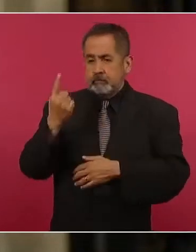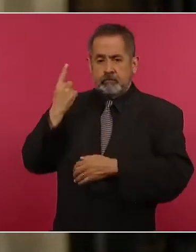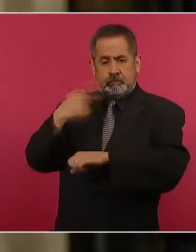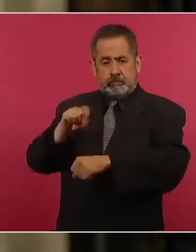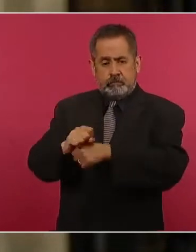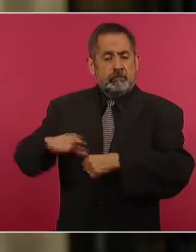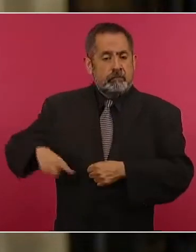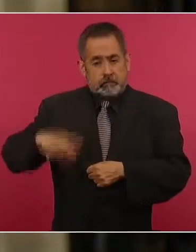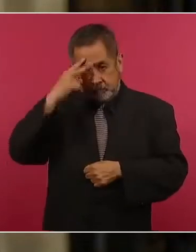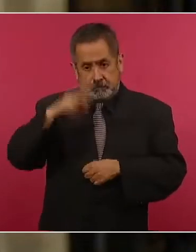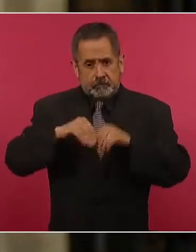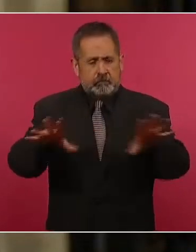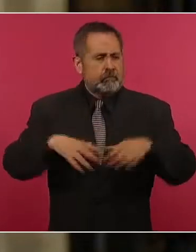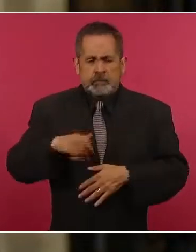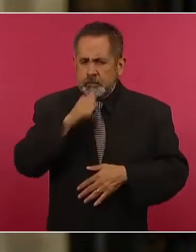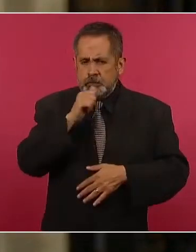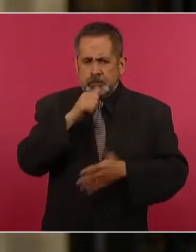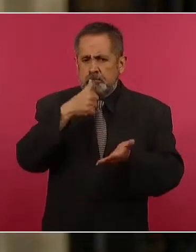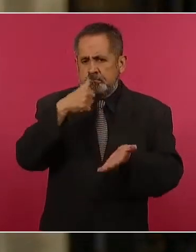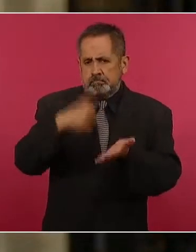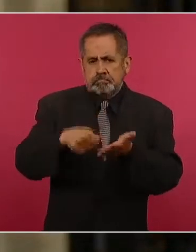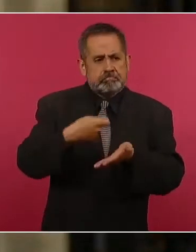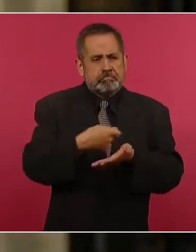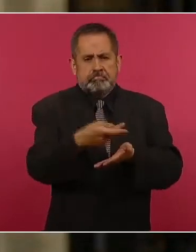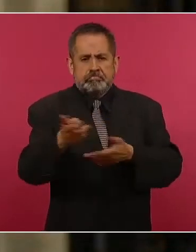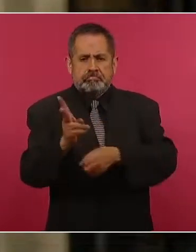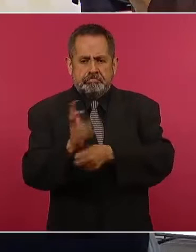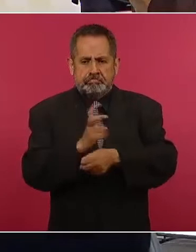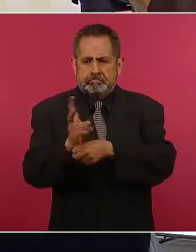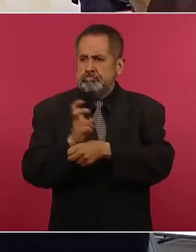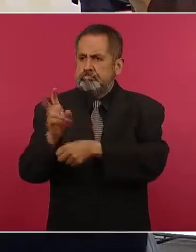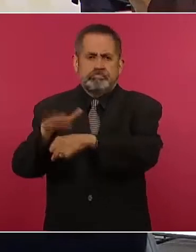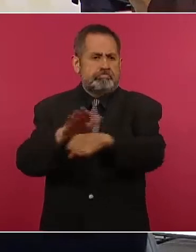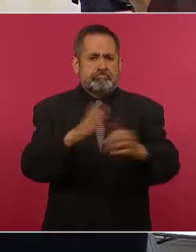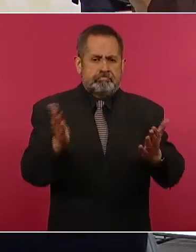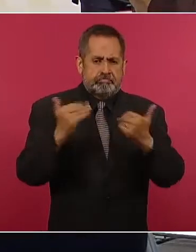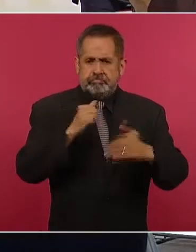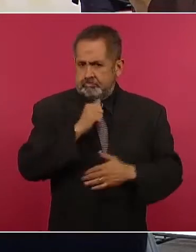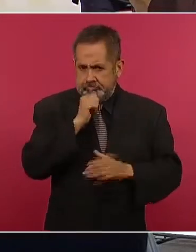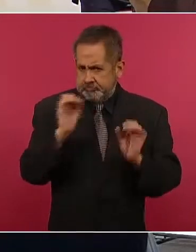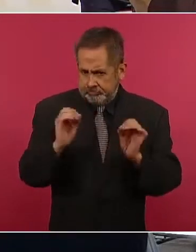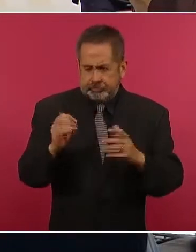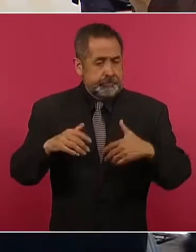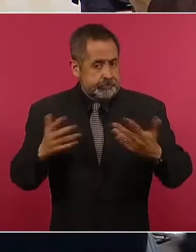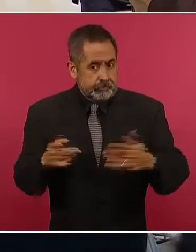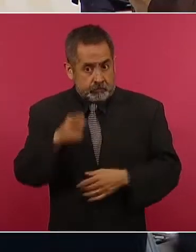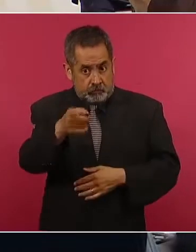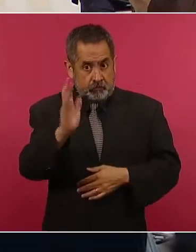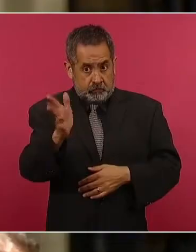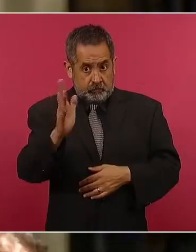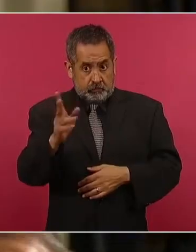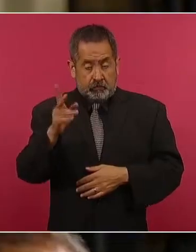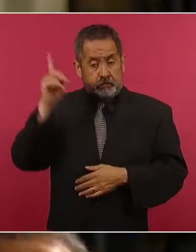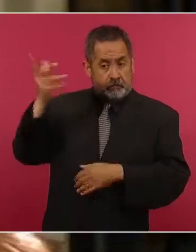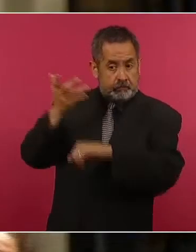Estados Unidos, en la Casa Blanca, se decía que todavía no se enviaban las invitaciones para esta cumbre. Preguntarle, presidente, ¿ya recibió la